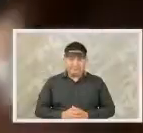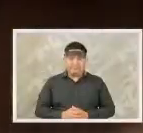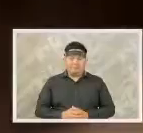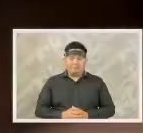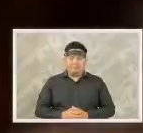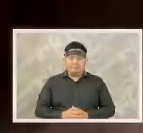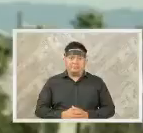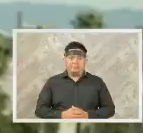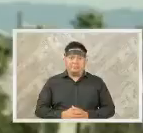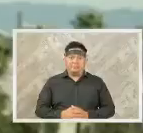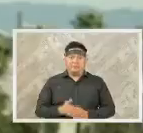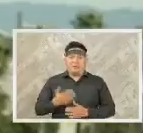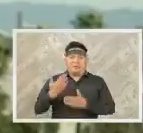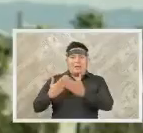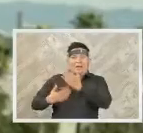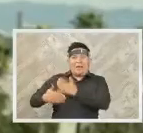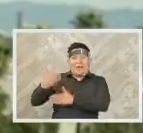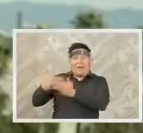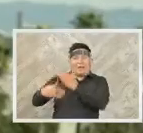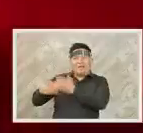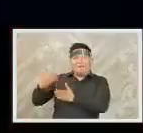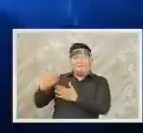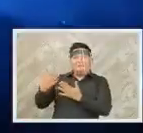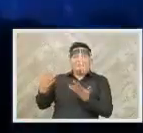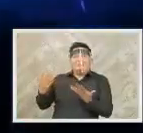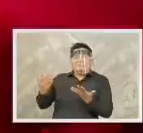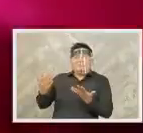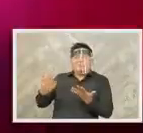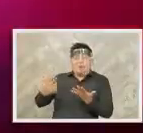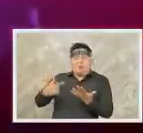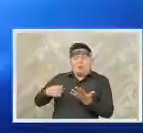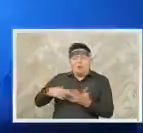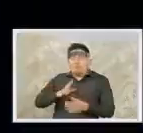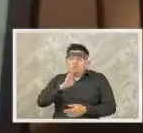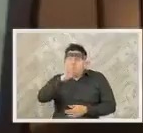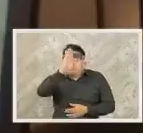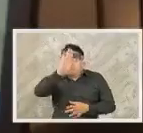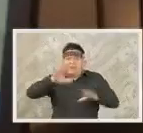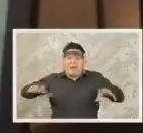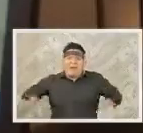Aquello que hacíamos a diario se convirtió en una amenaza.